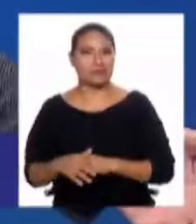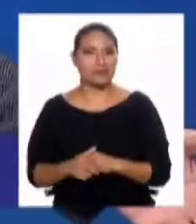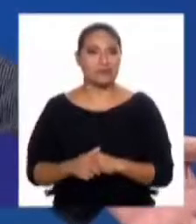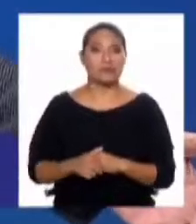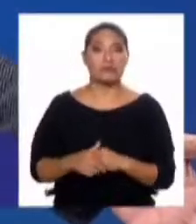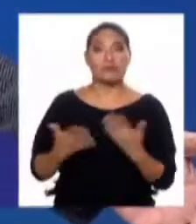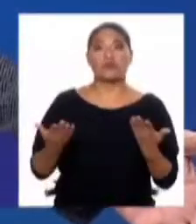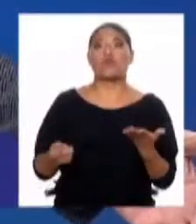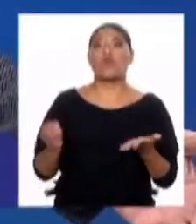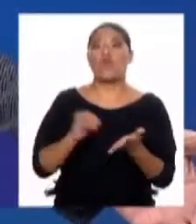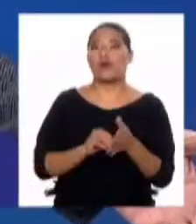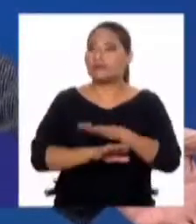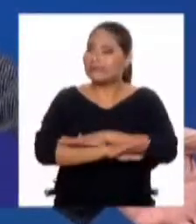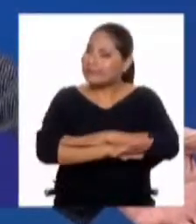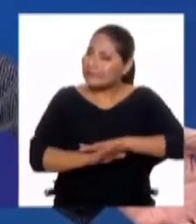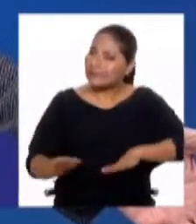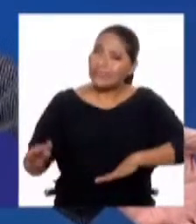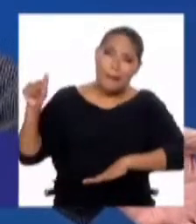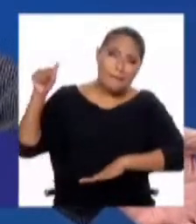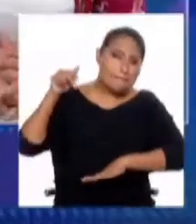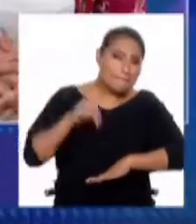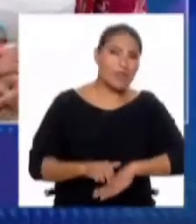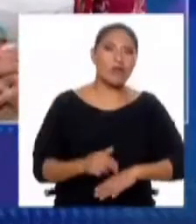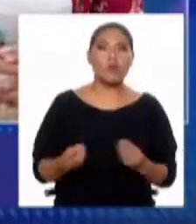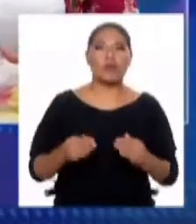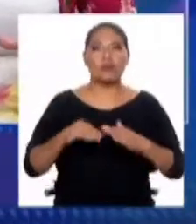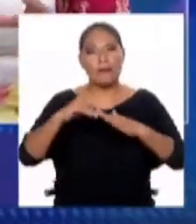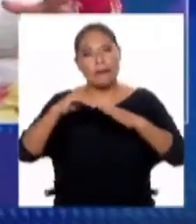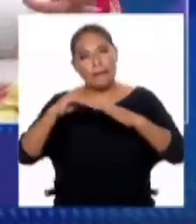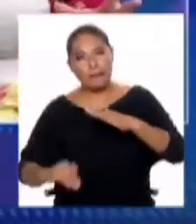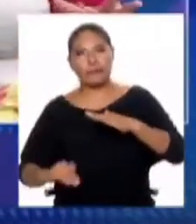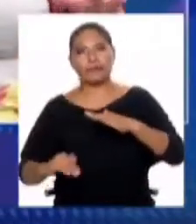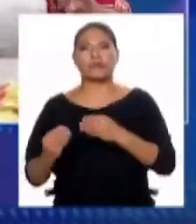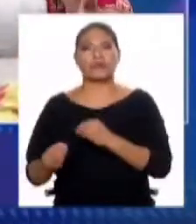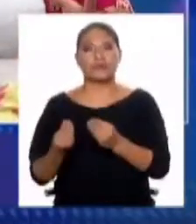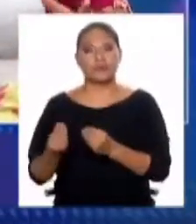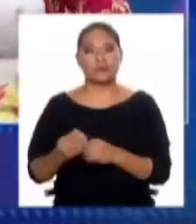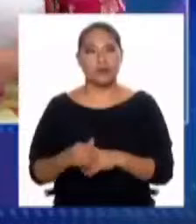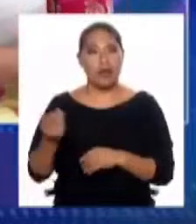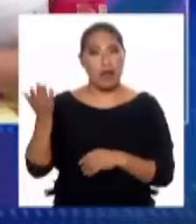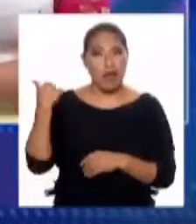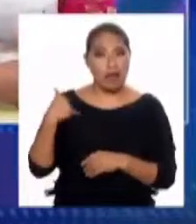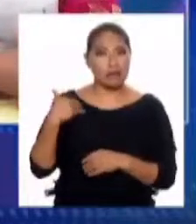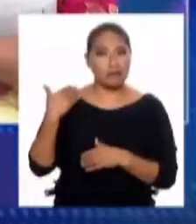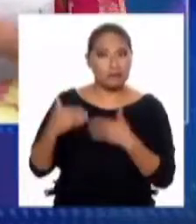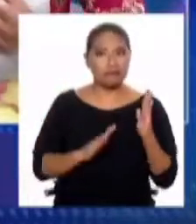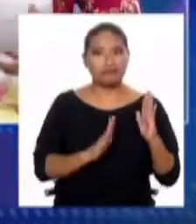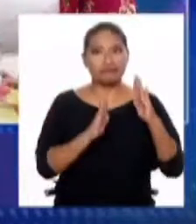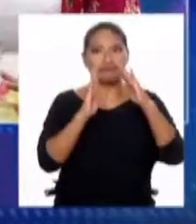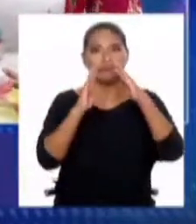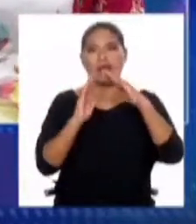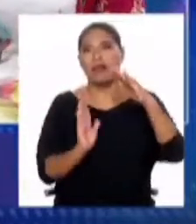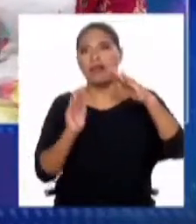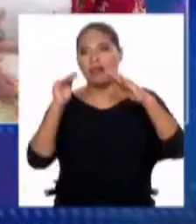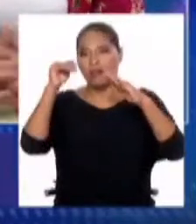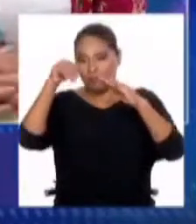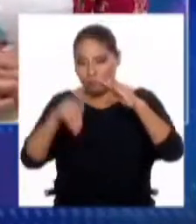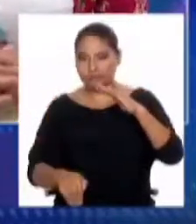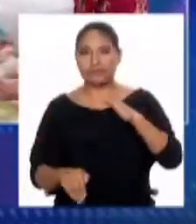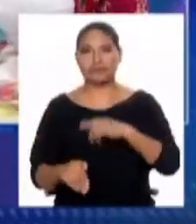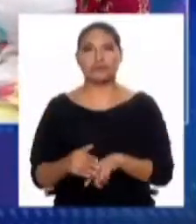pregunto, ¿tocaremos fondo? Ya no estamos tocando fondo con esta situación es de líderes pregunta. De líderes